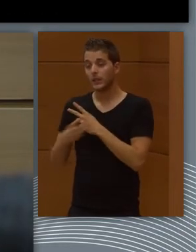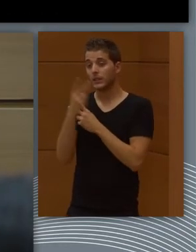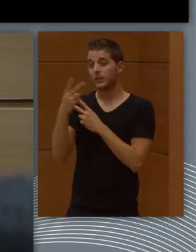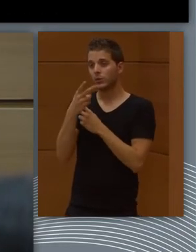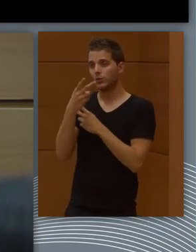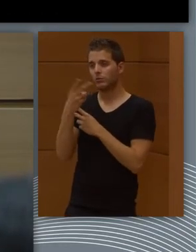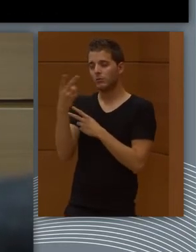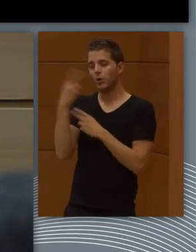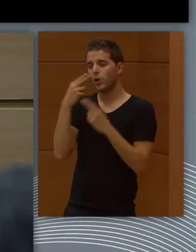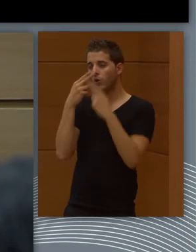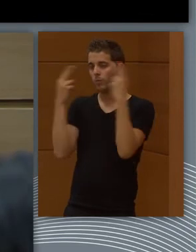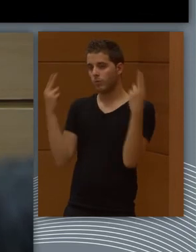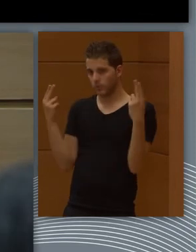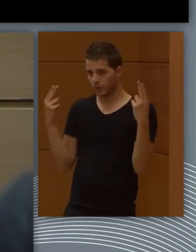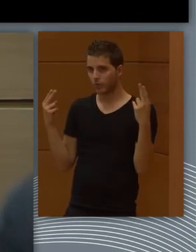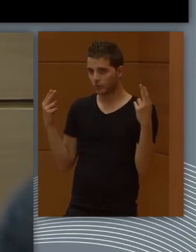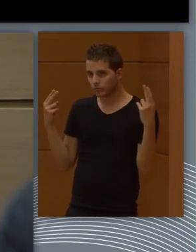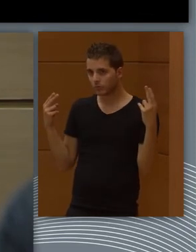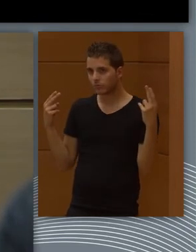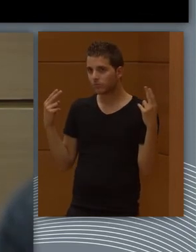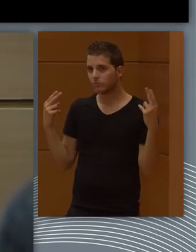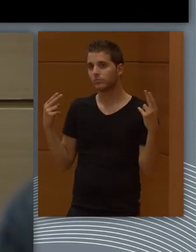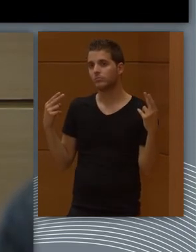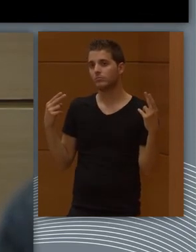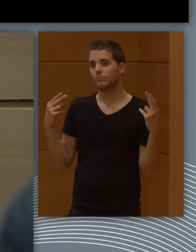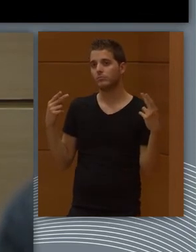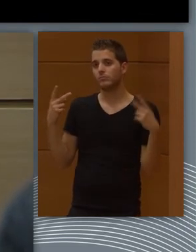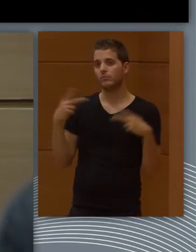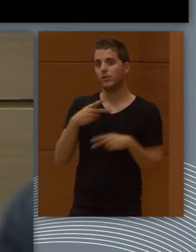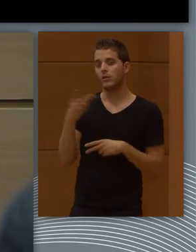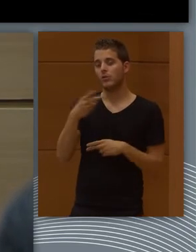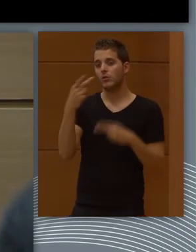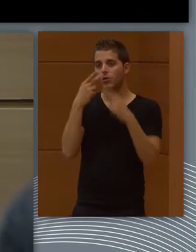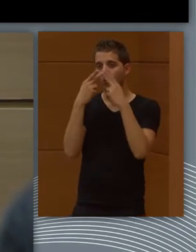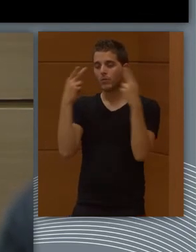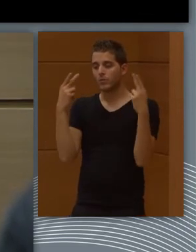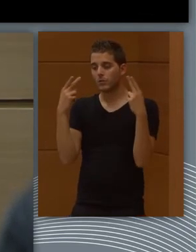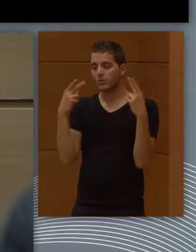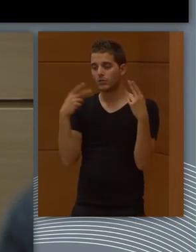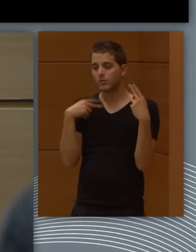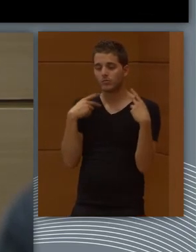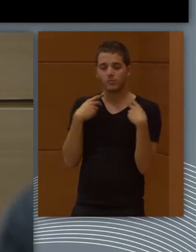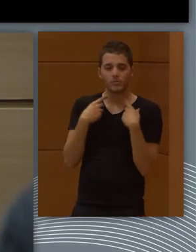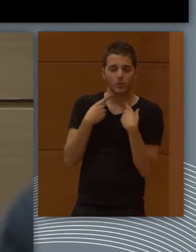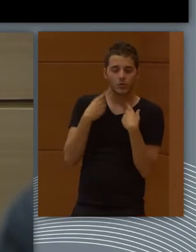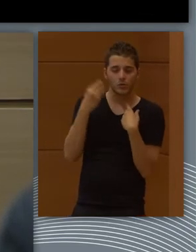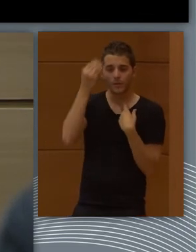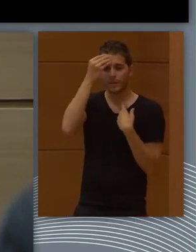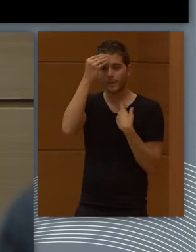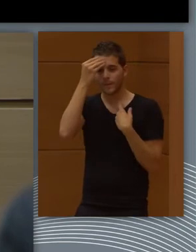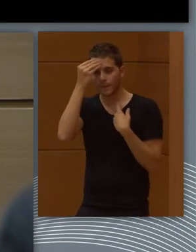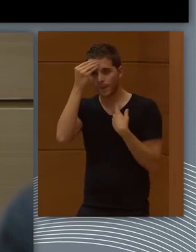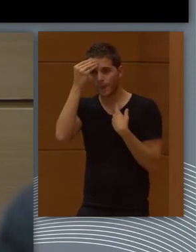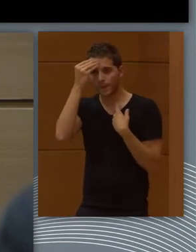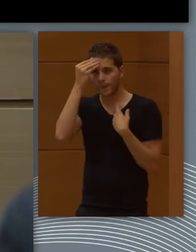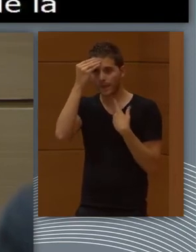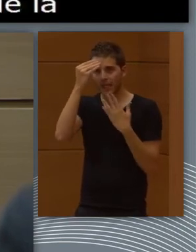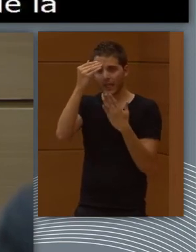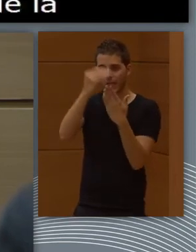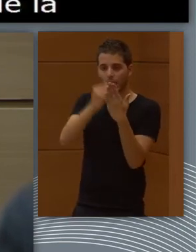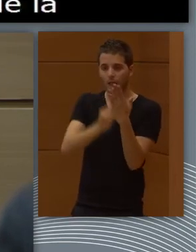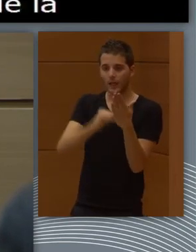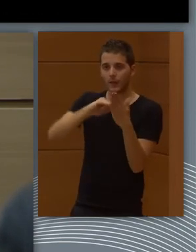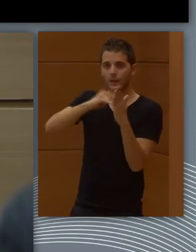públicos, yo a lo largo de la sesión estoy intentando encontrar el planificador de viajes de aquí de